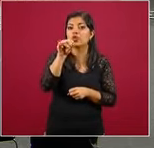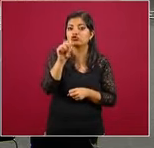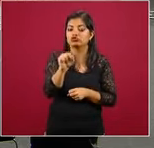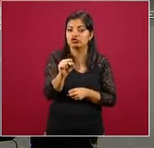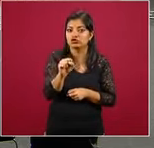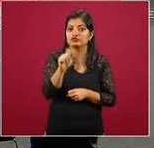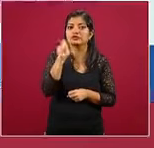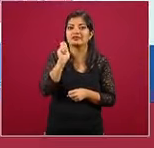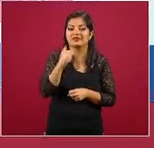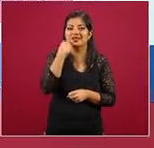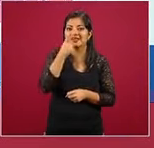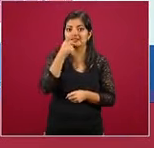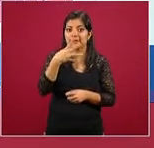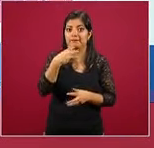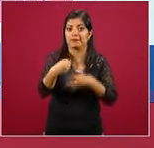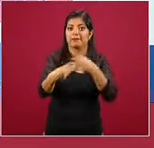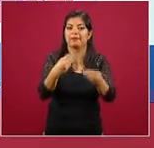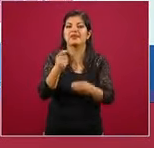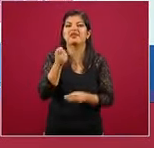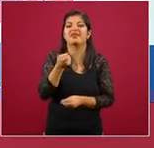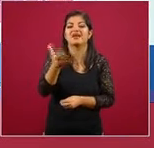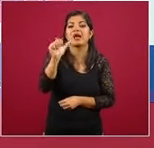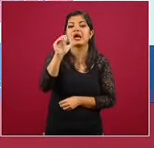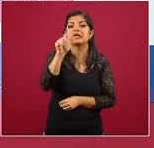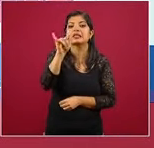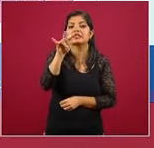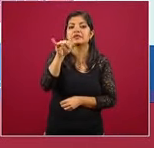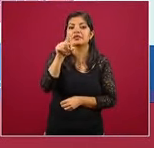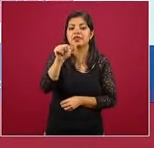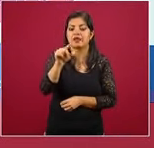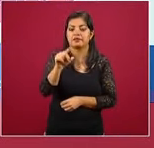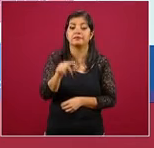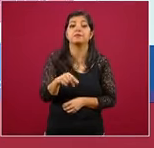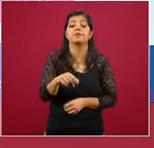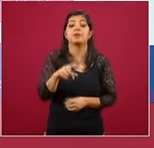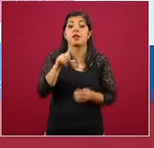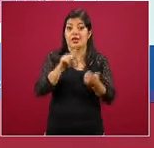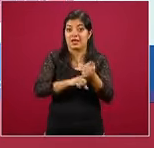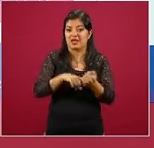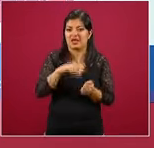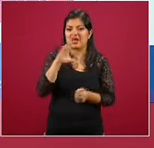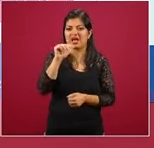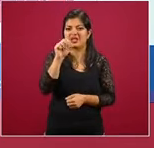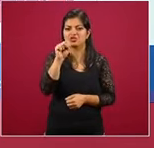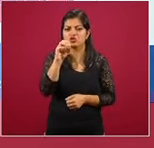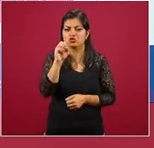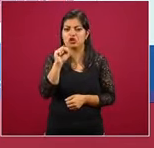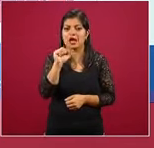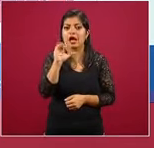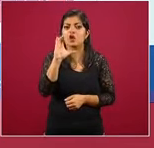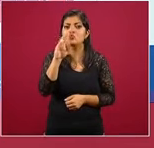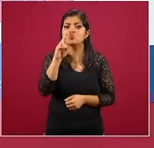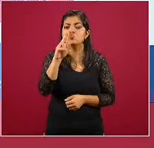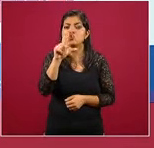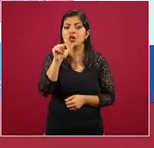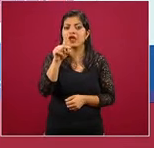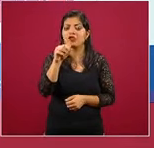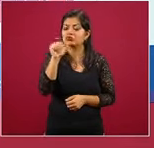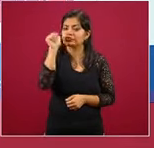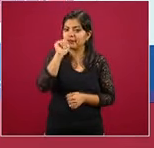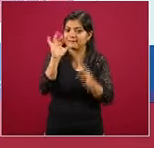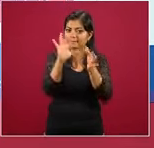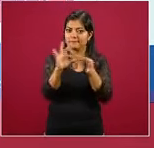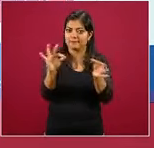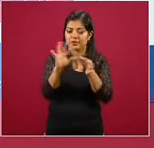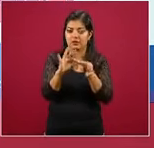la actividad de la epidemia. Los casos acumulados, esto lo hemos comentado en innumerables ocasiones,